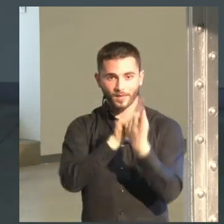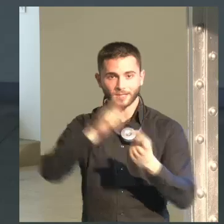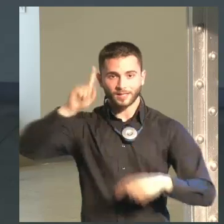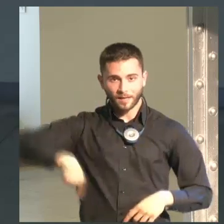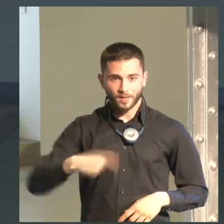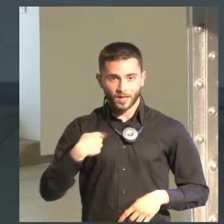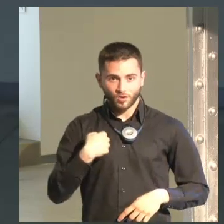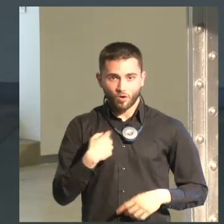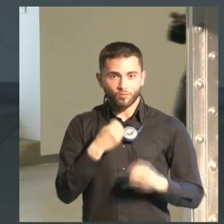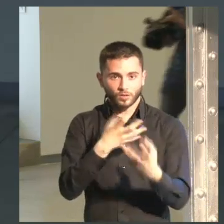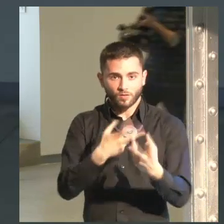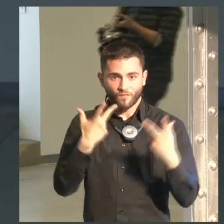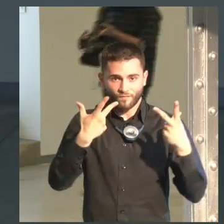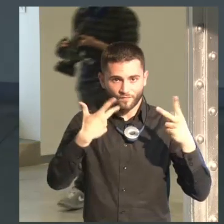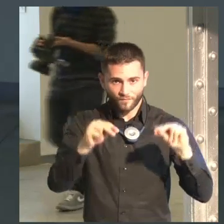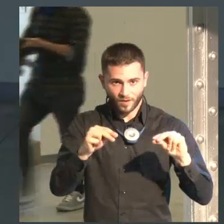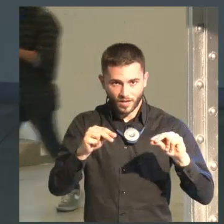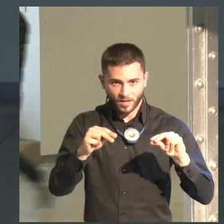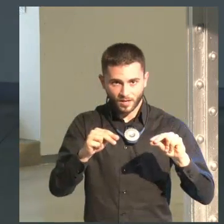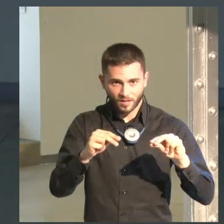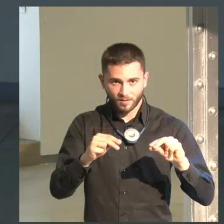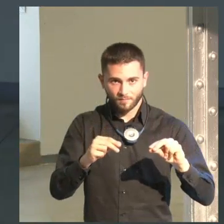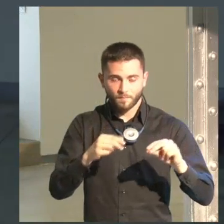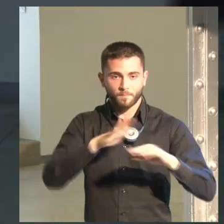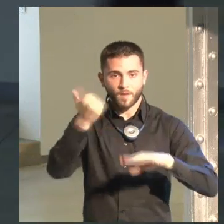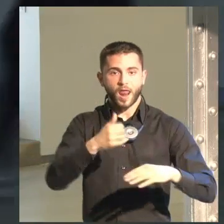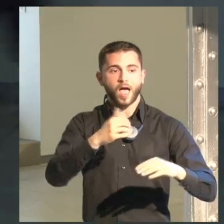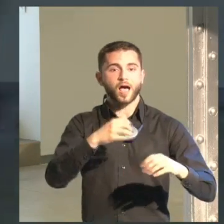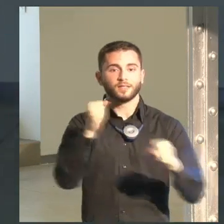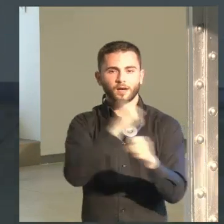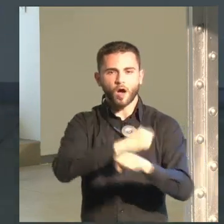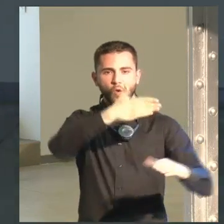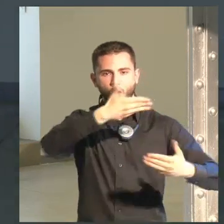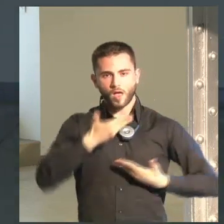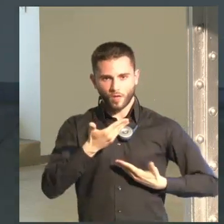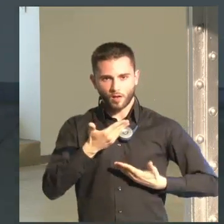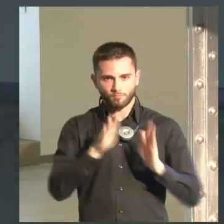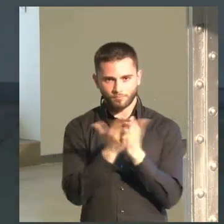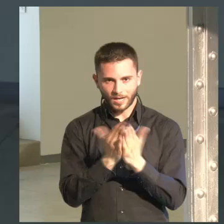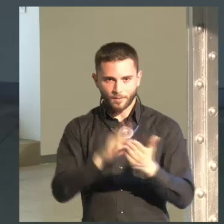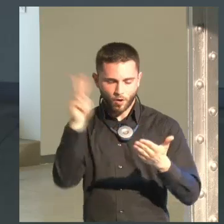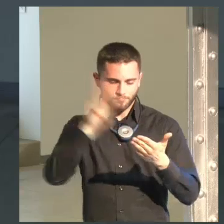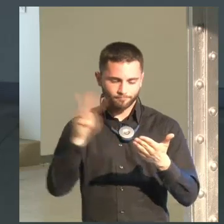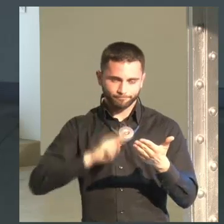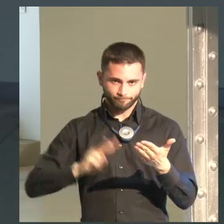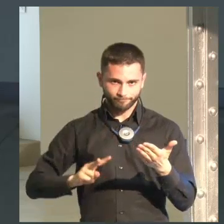Terminaría diciendo, yo creo que para ayudarnos en ese trabajo, léanse el libro,